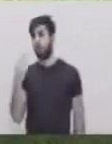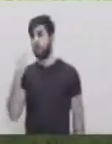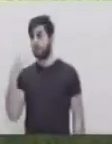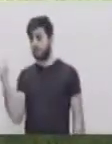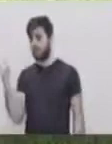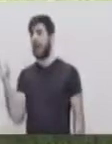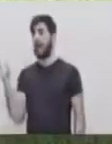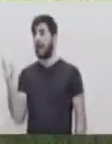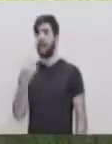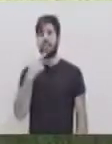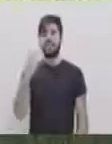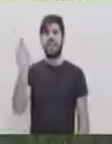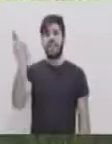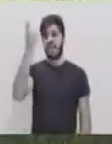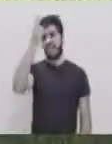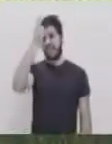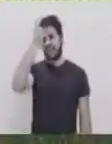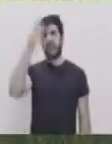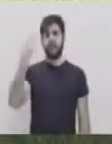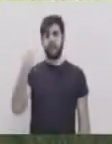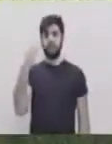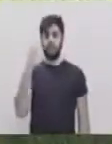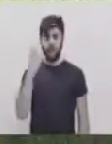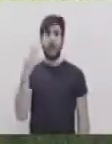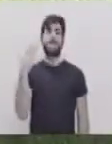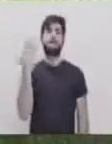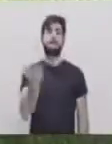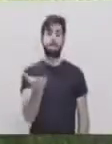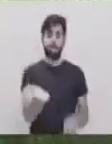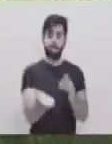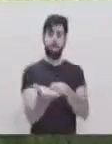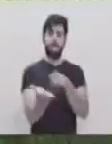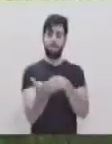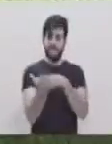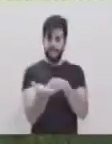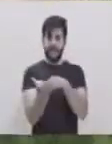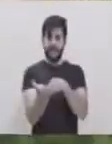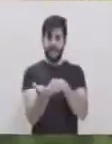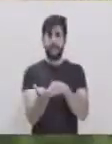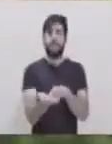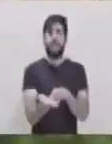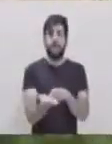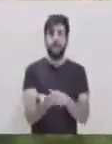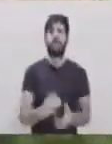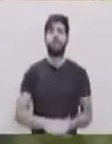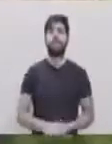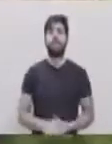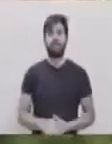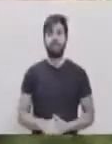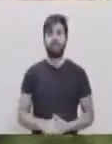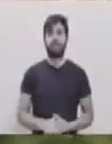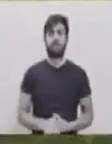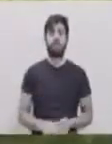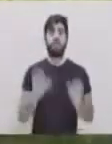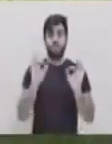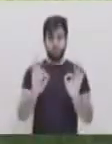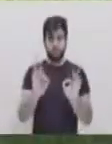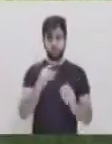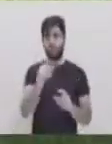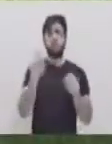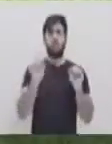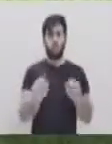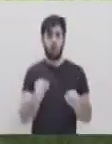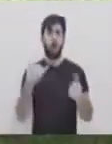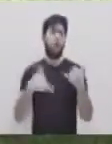pide, pero si eres niña como yo, la reina pide. Nos vamos a colocar una corona, ya seas niño o niña.